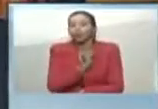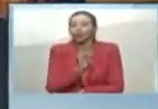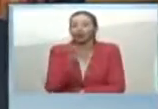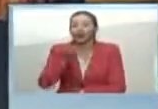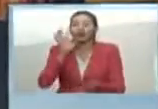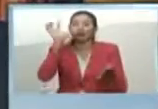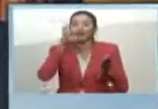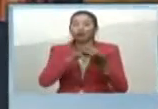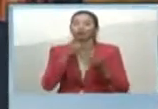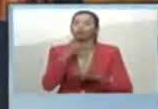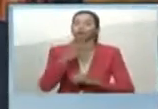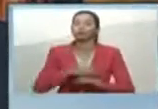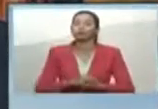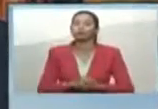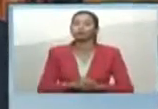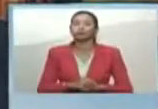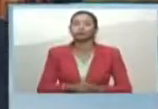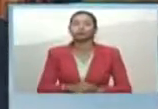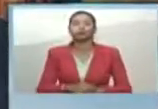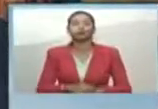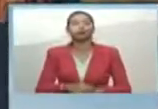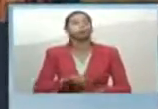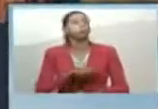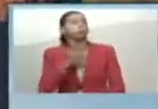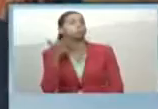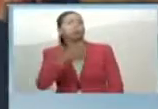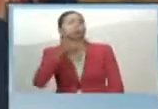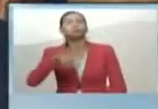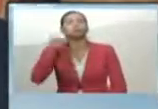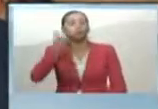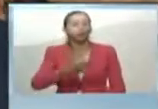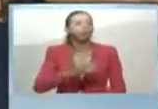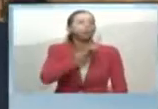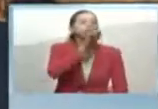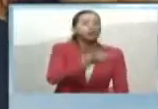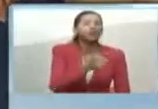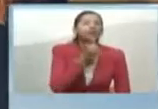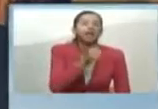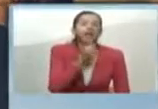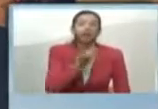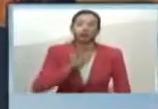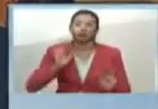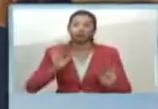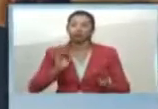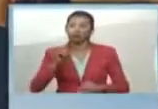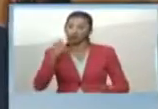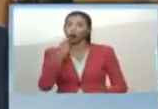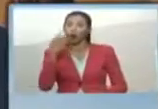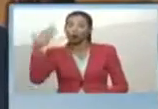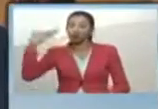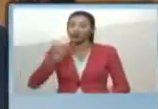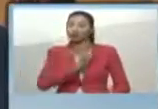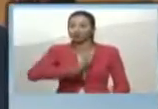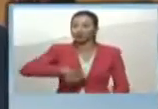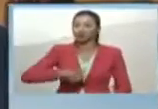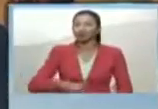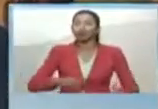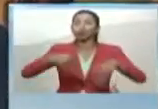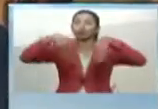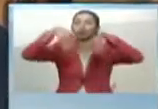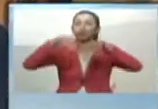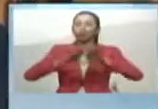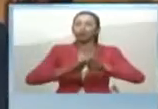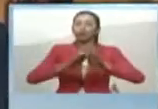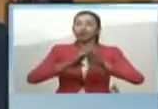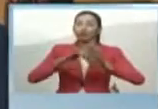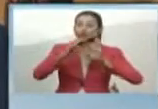de disparen primero y averigüen después. Suspendía las garantías constitucionales en Venezuela, se